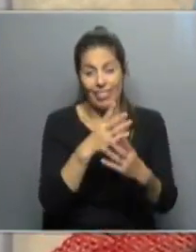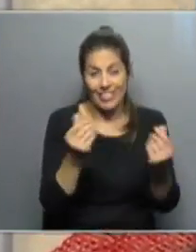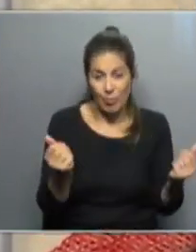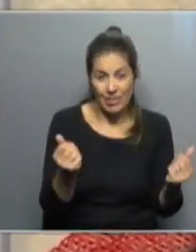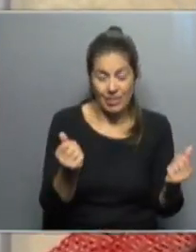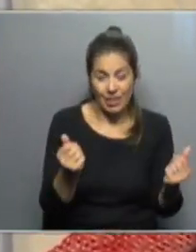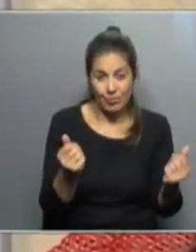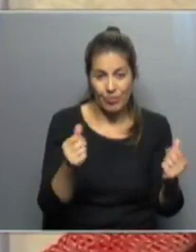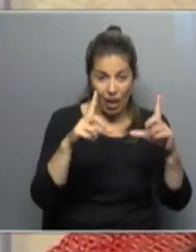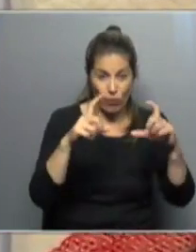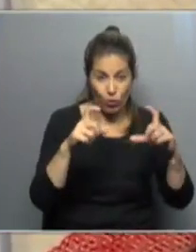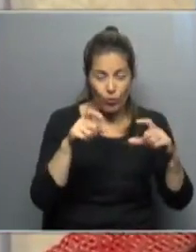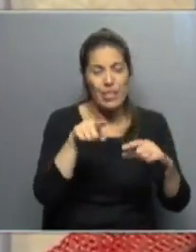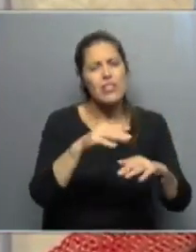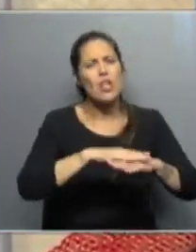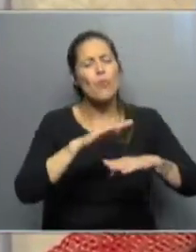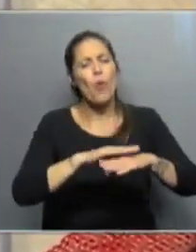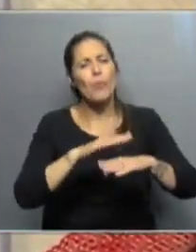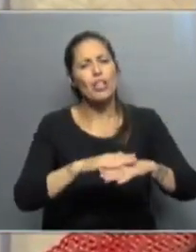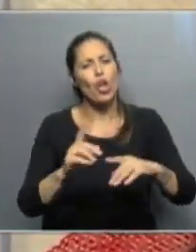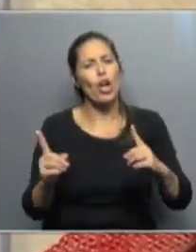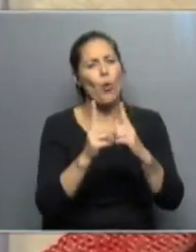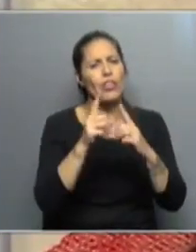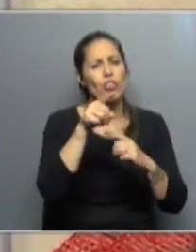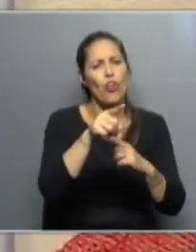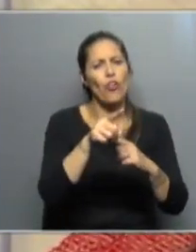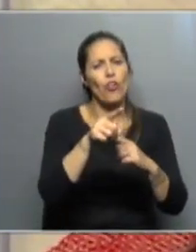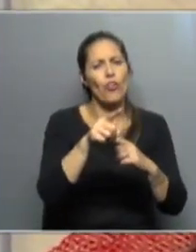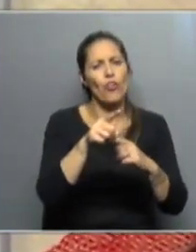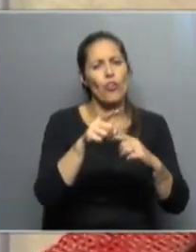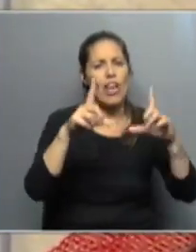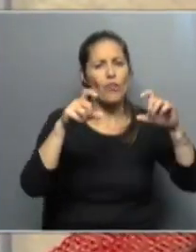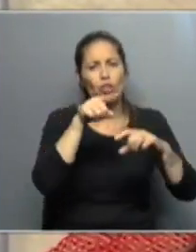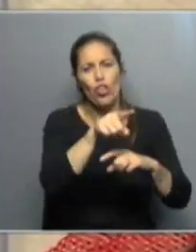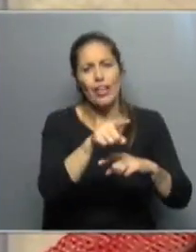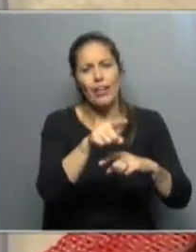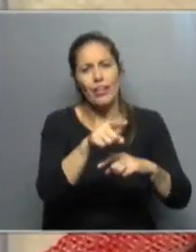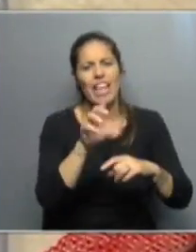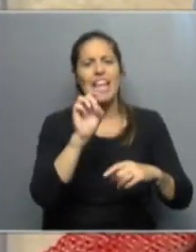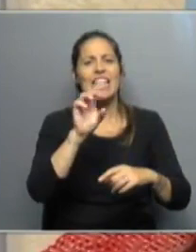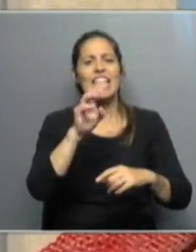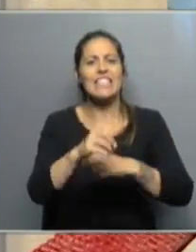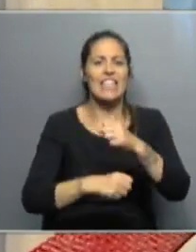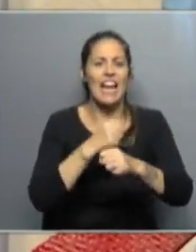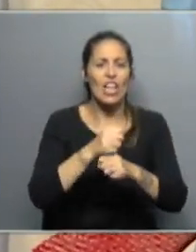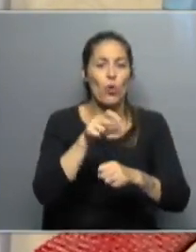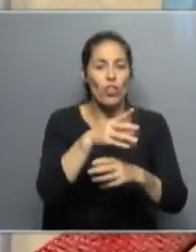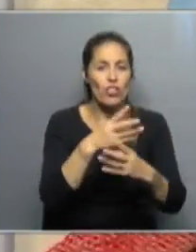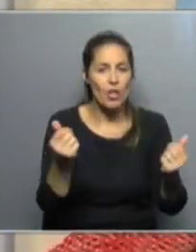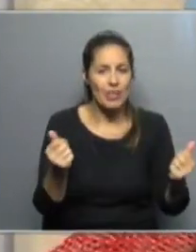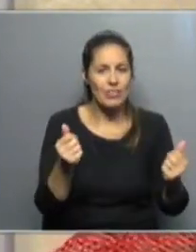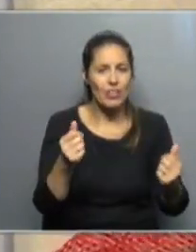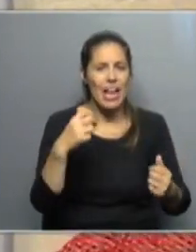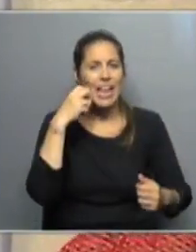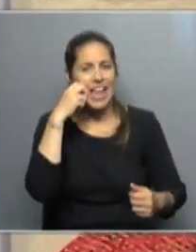desaparecido. Y en ese momento me encuentro con Washington, que tenía 15 años cuando desapareció, que era la